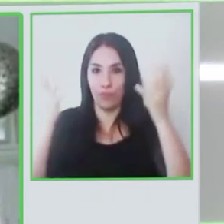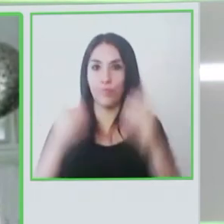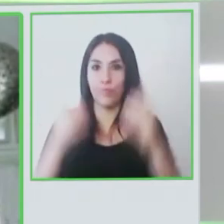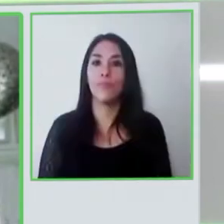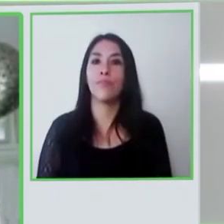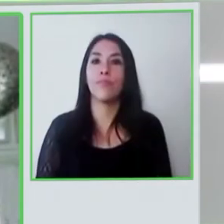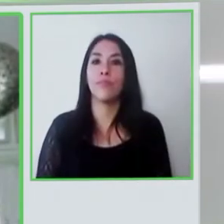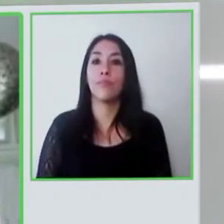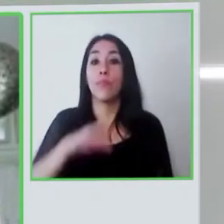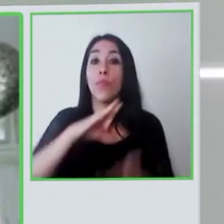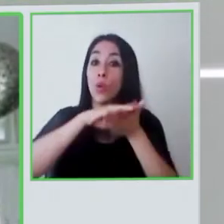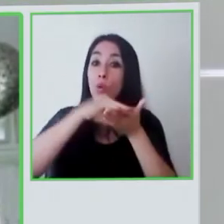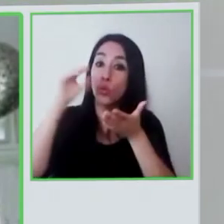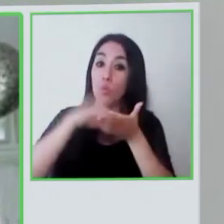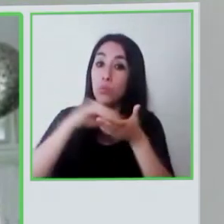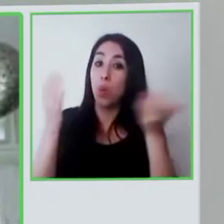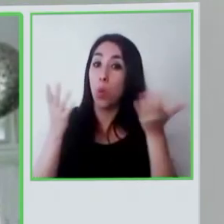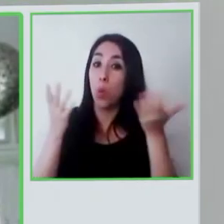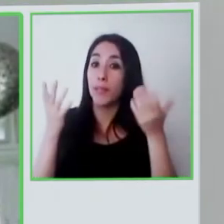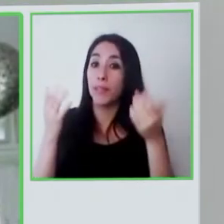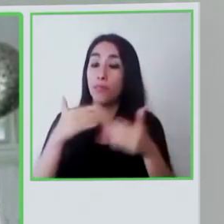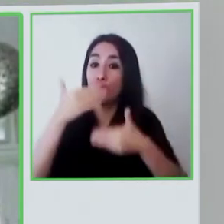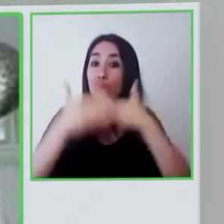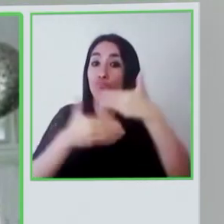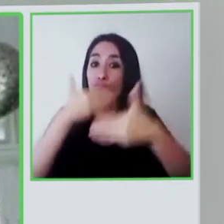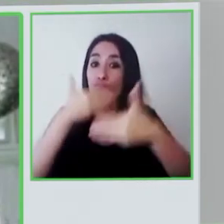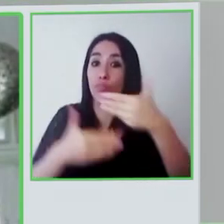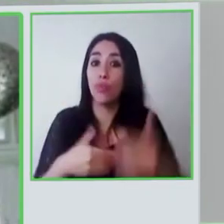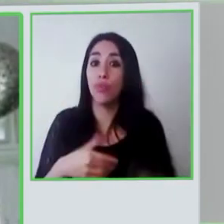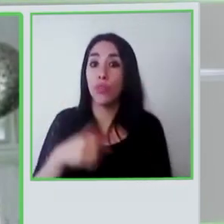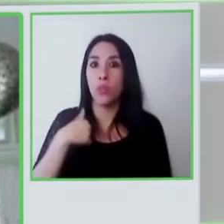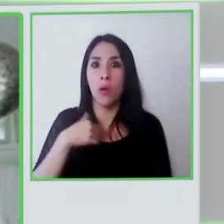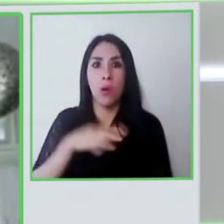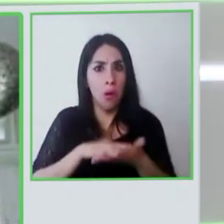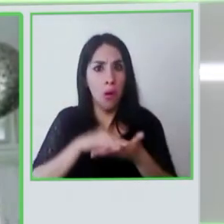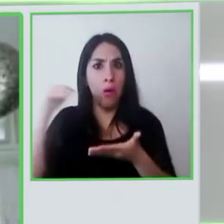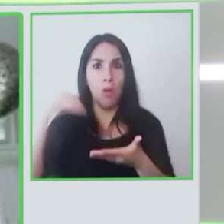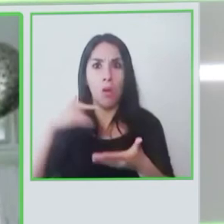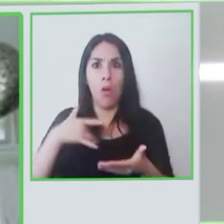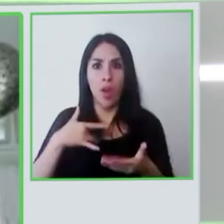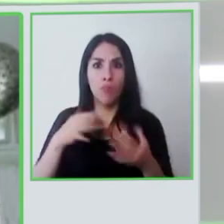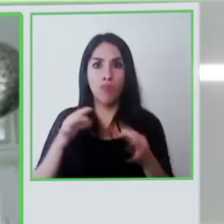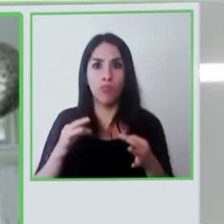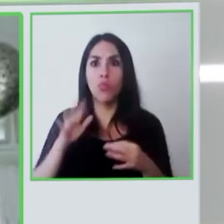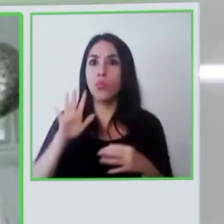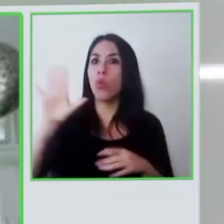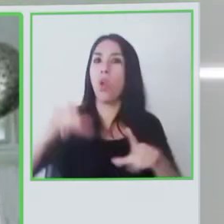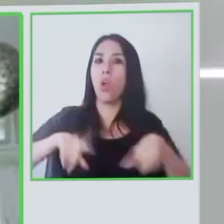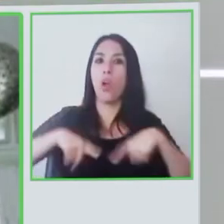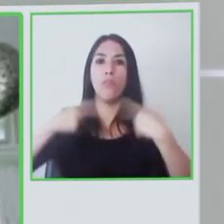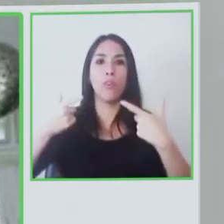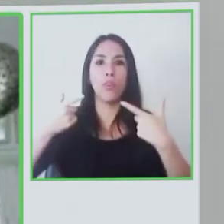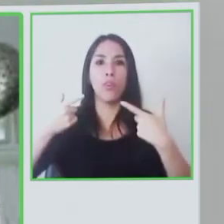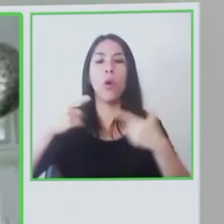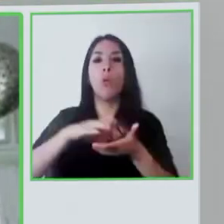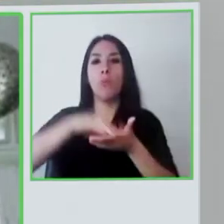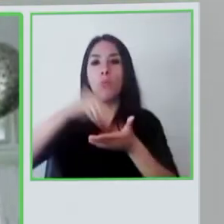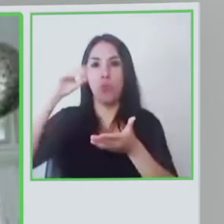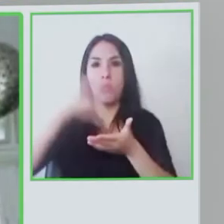esto aprender a entender cómo podemos hablar estar orgullosos de quiénes somos